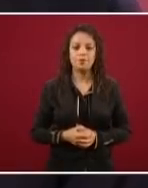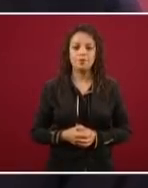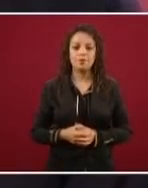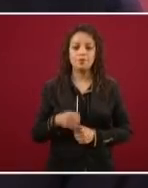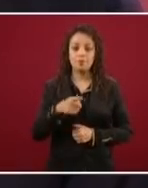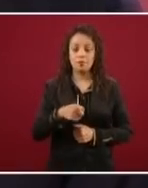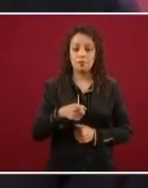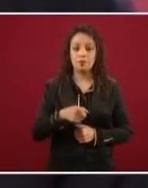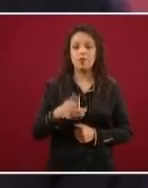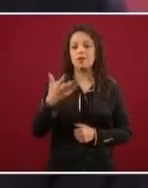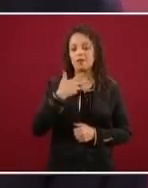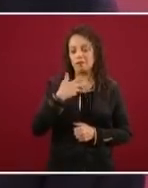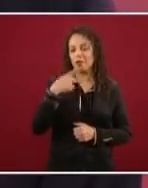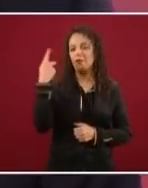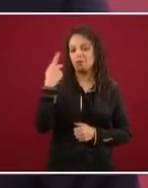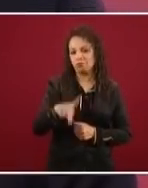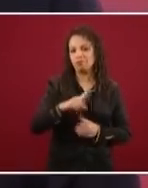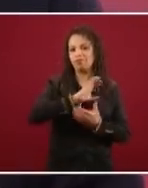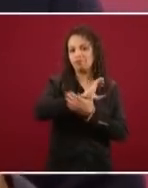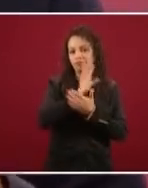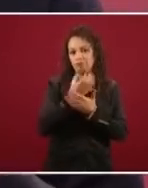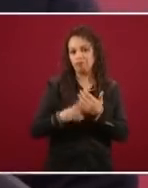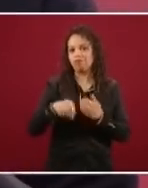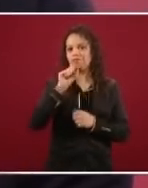tienen los contratos para